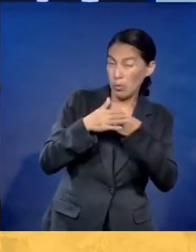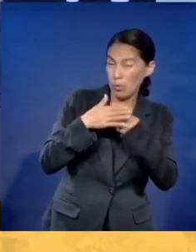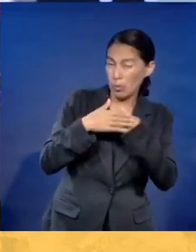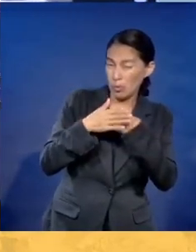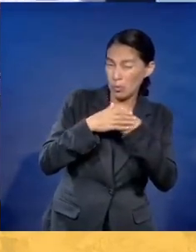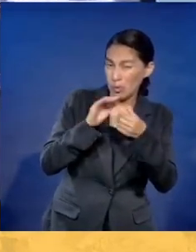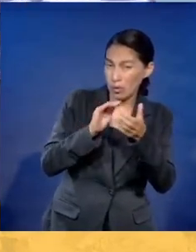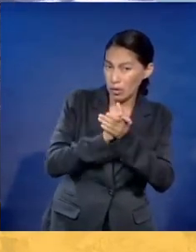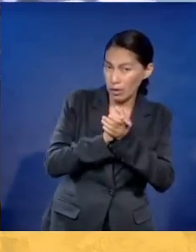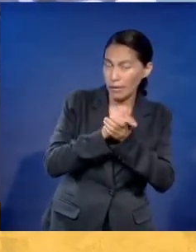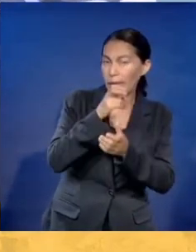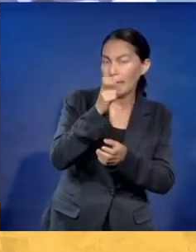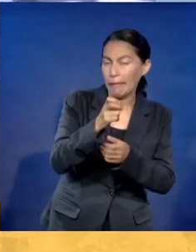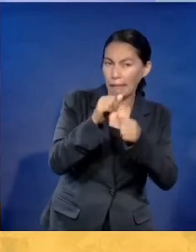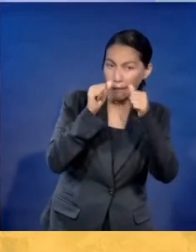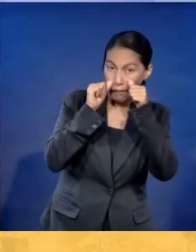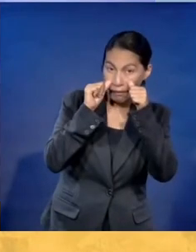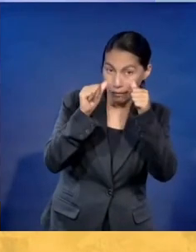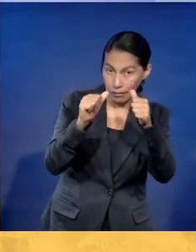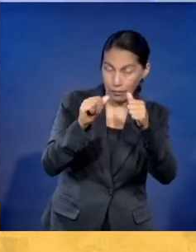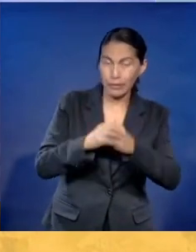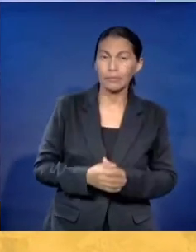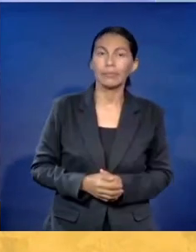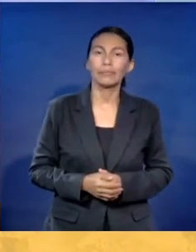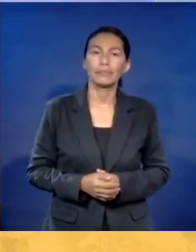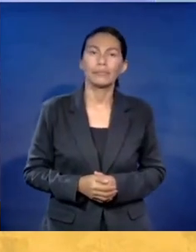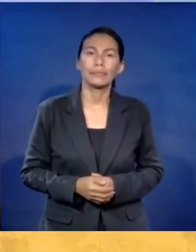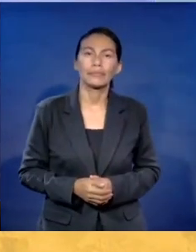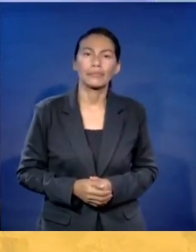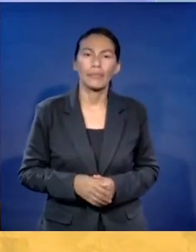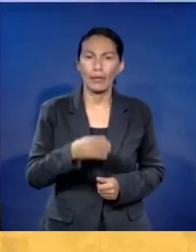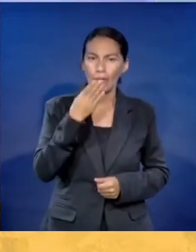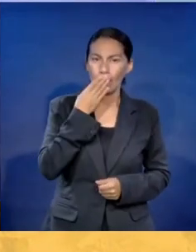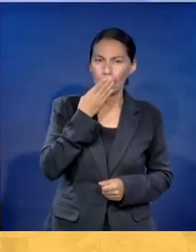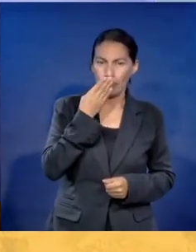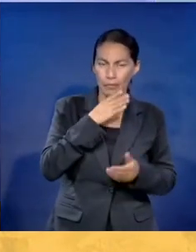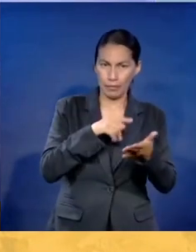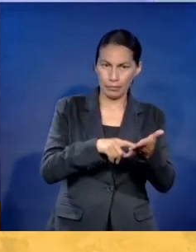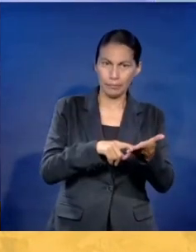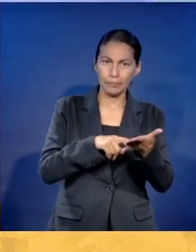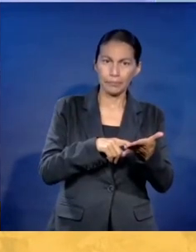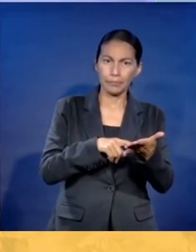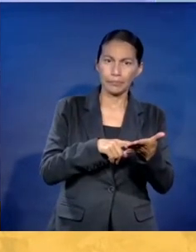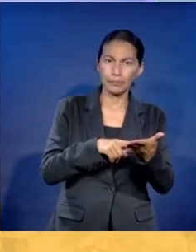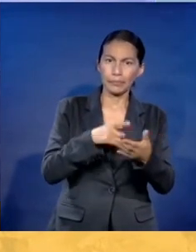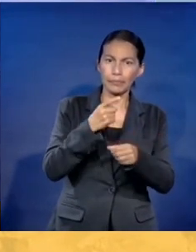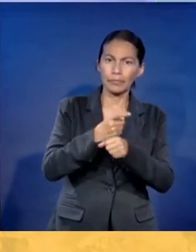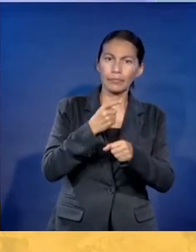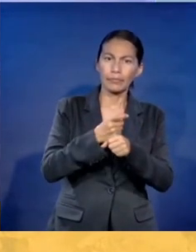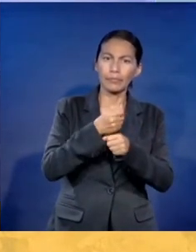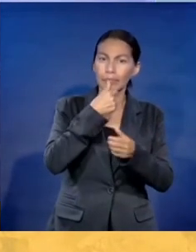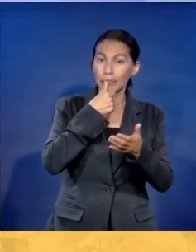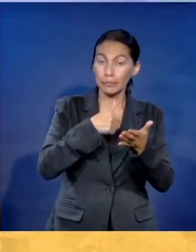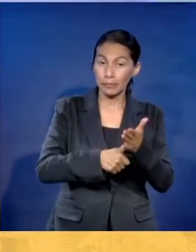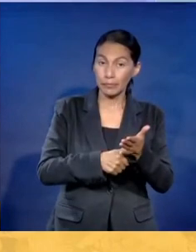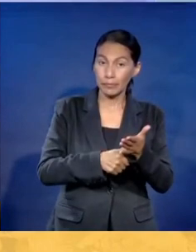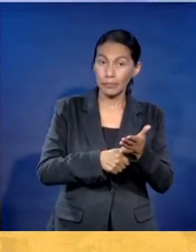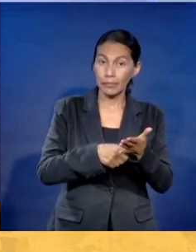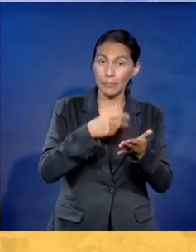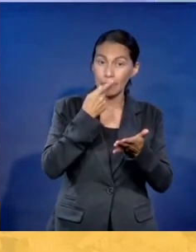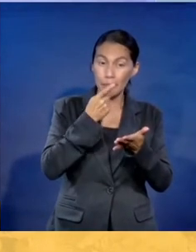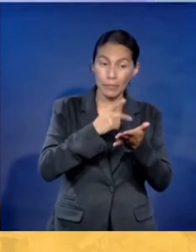mañana vamos a abrir la escritura en primer lugar en la primera carta del apóstol Pablo a los Corintios